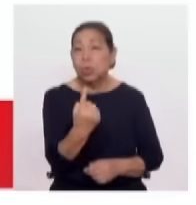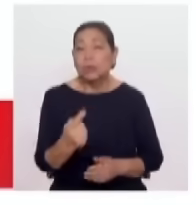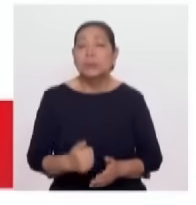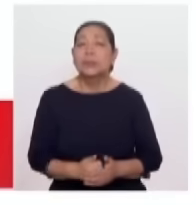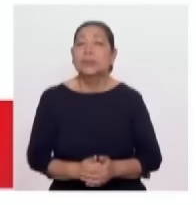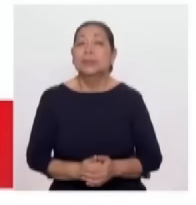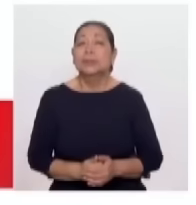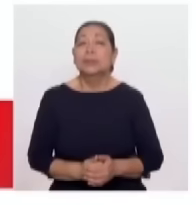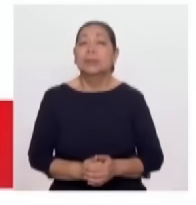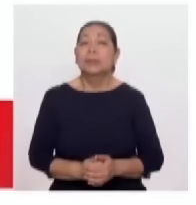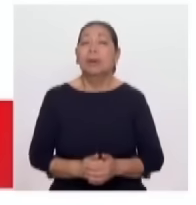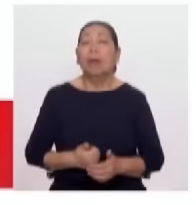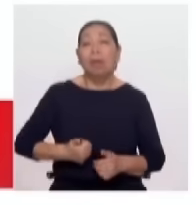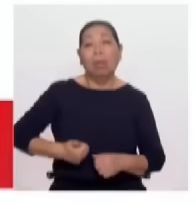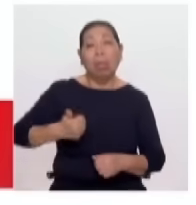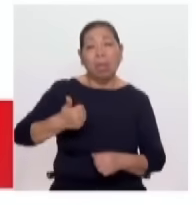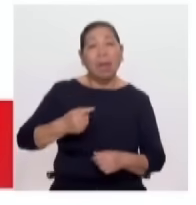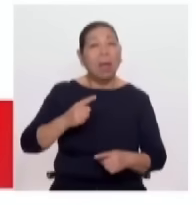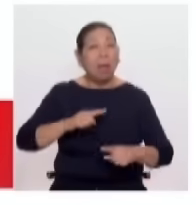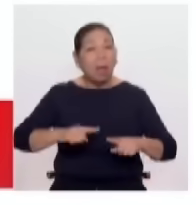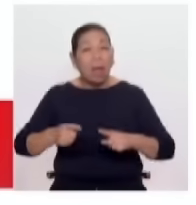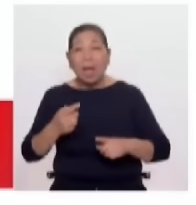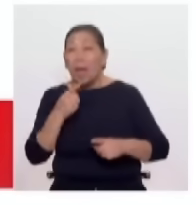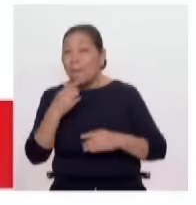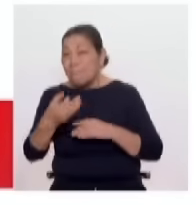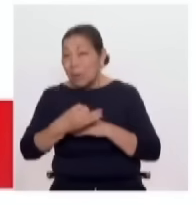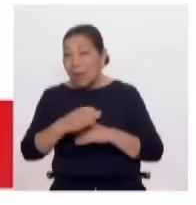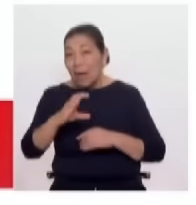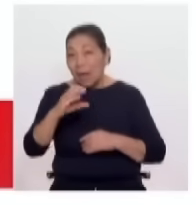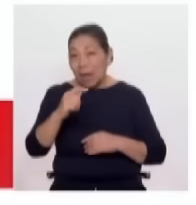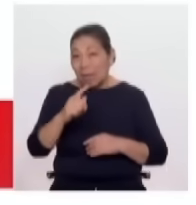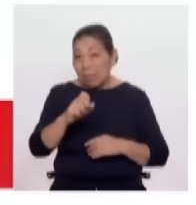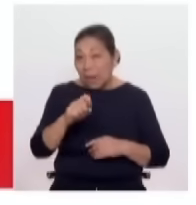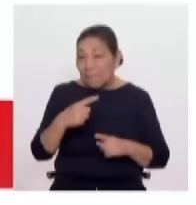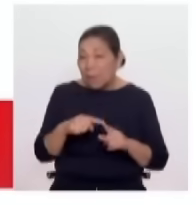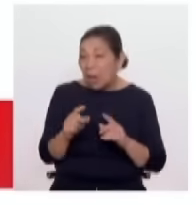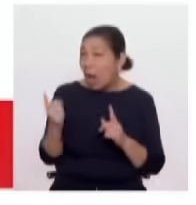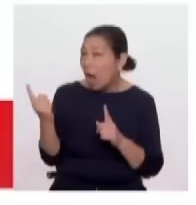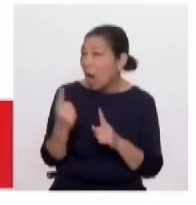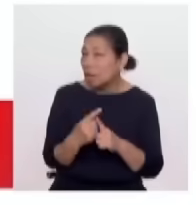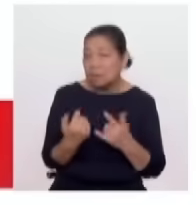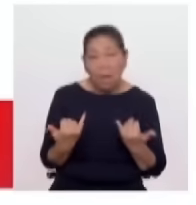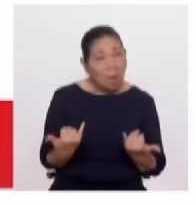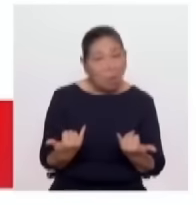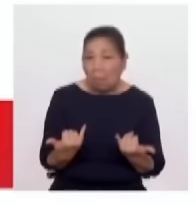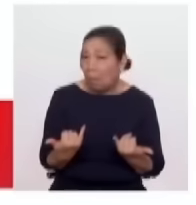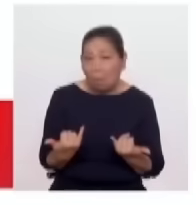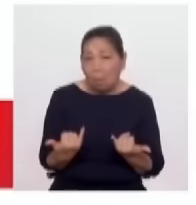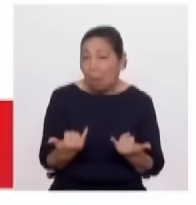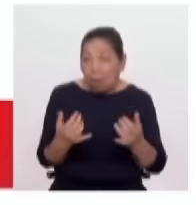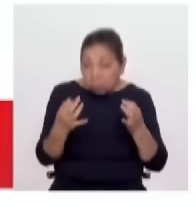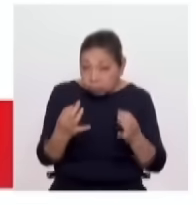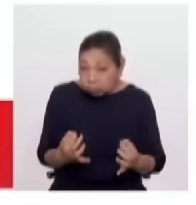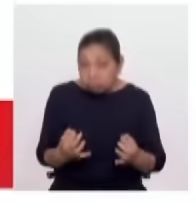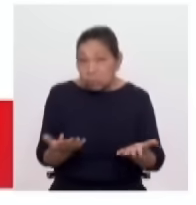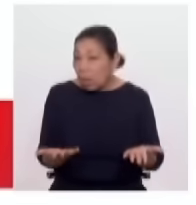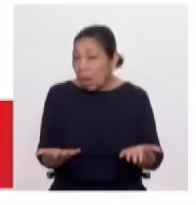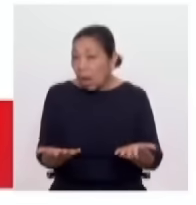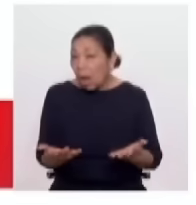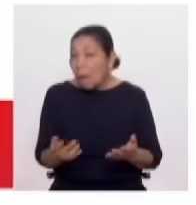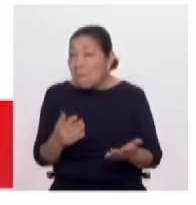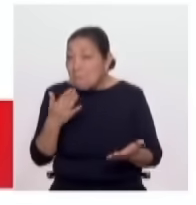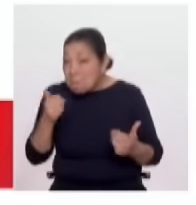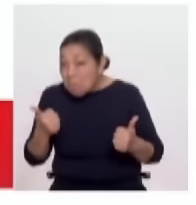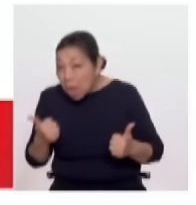comunicarnos, con autoridades de esta provincia, sin embargo, hasta el momento todavía no tienen un reporte de